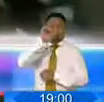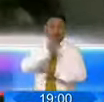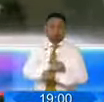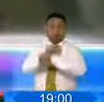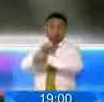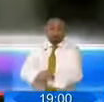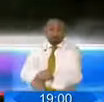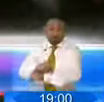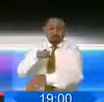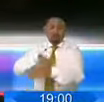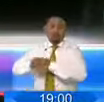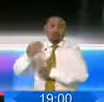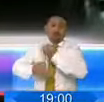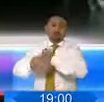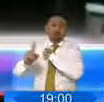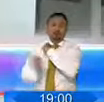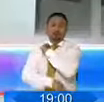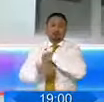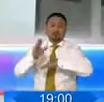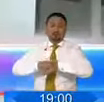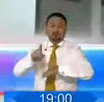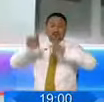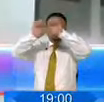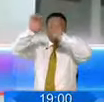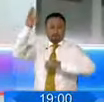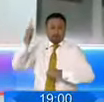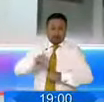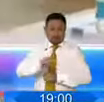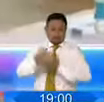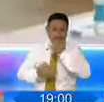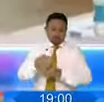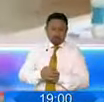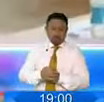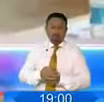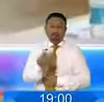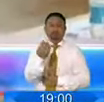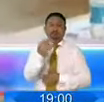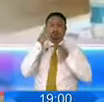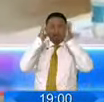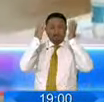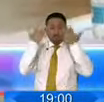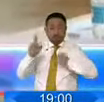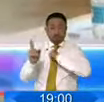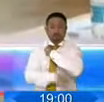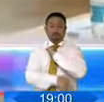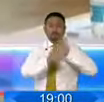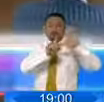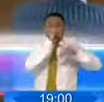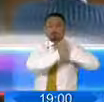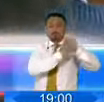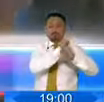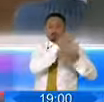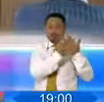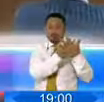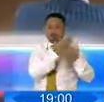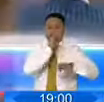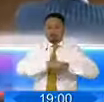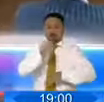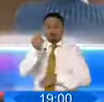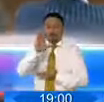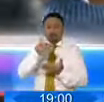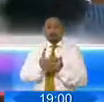enfrentar un juicio penal por la trama de corrupción de Odebrecht. Fue sentenciado el 14 de diciembre a 6 años de cárcel por el delito de